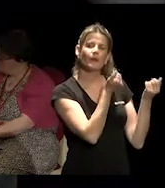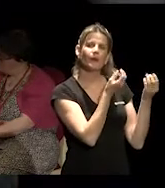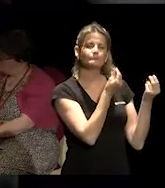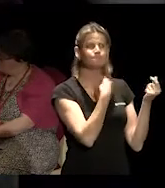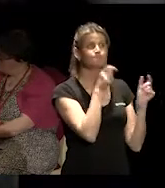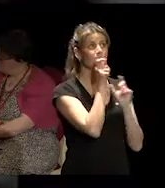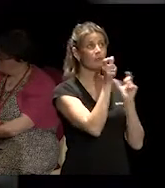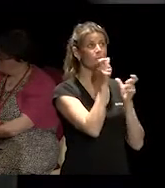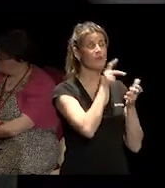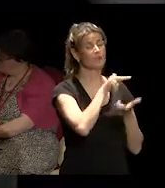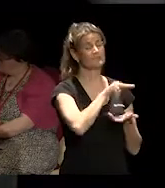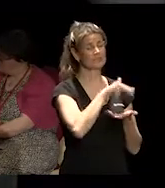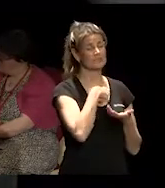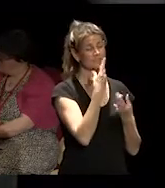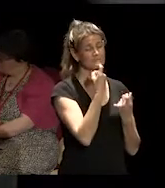no me sale en castellano.